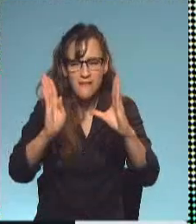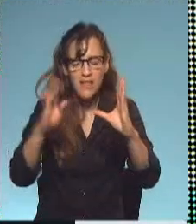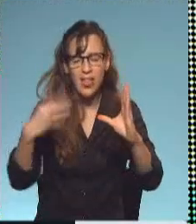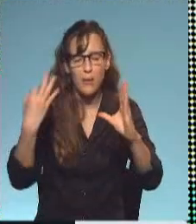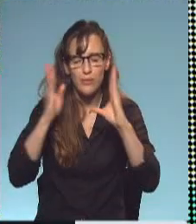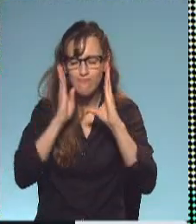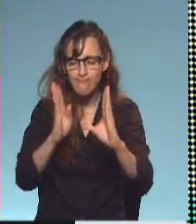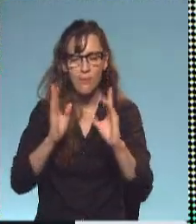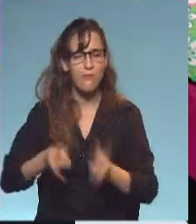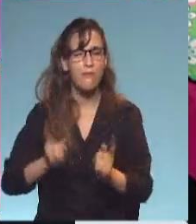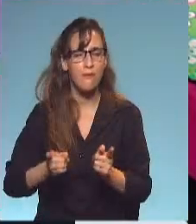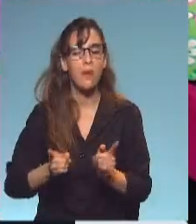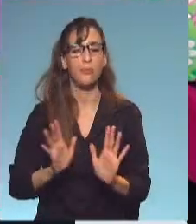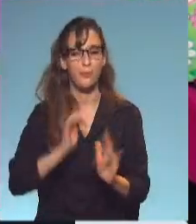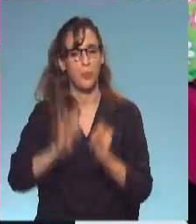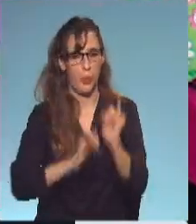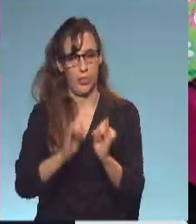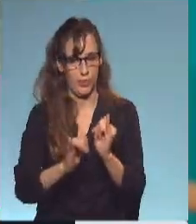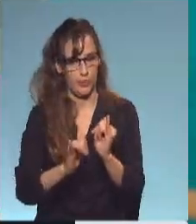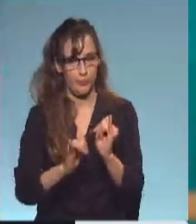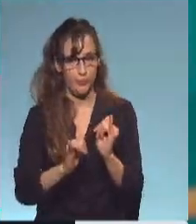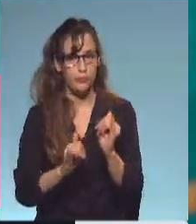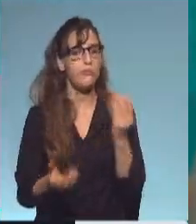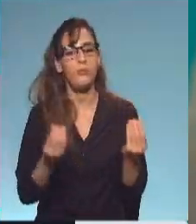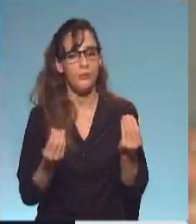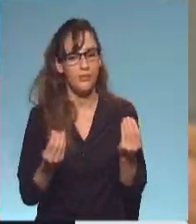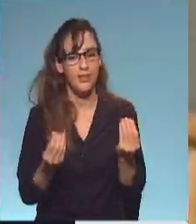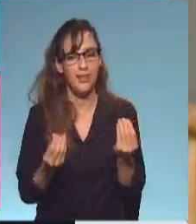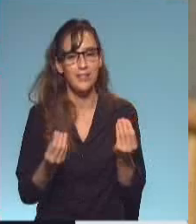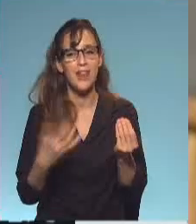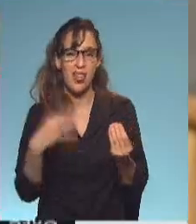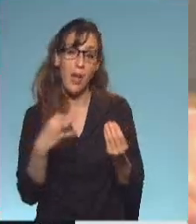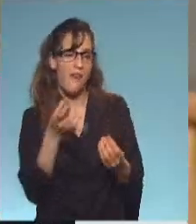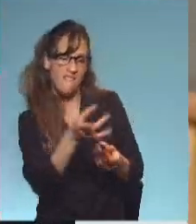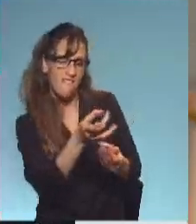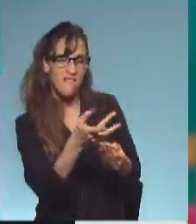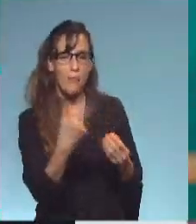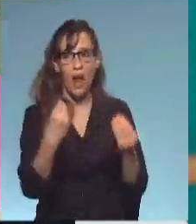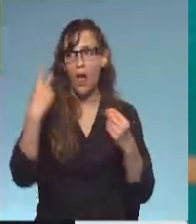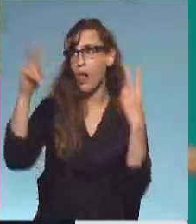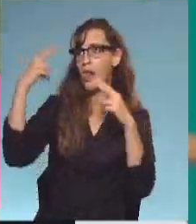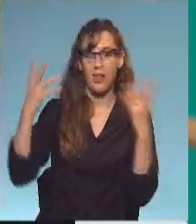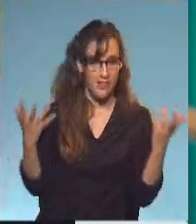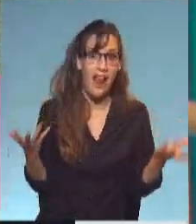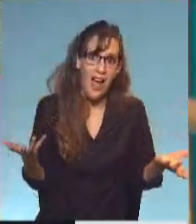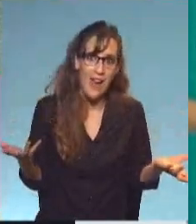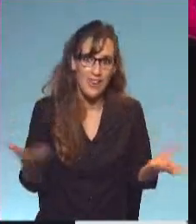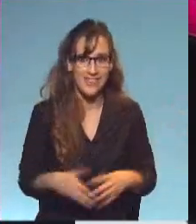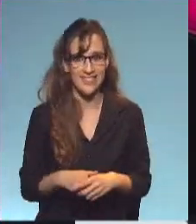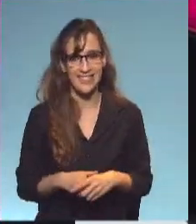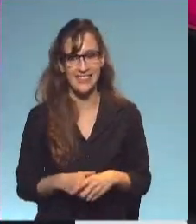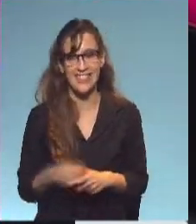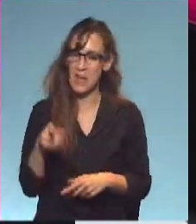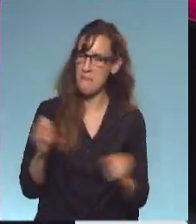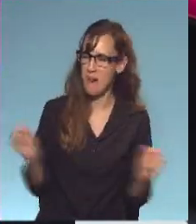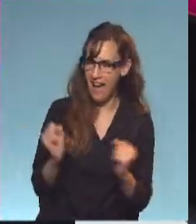haciendo? Vayamos a lo que estoy haciendo. Había que desconcentrarlo. Había que desconcentrarlo. Ah, bueno, eso sí, si me desconcentraban. Se bajó esa piel de cordito y un